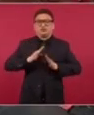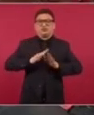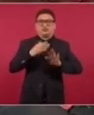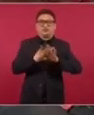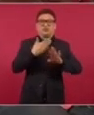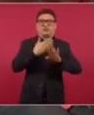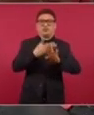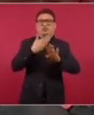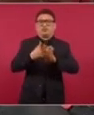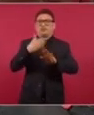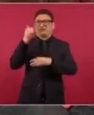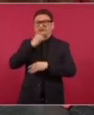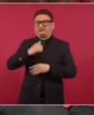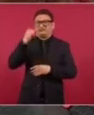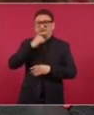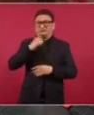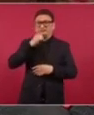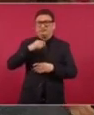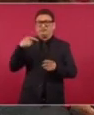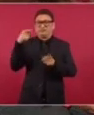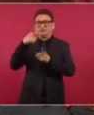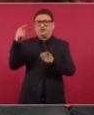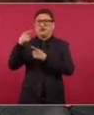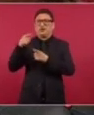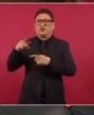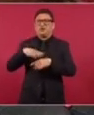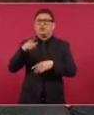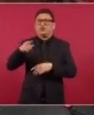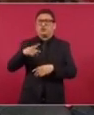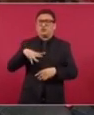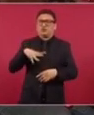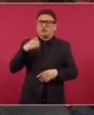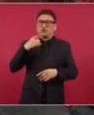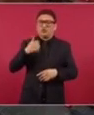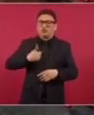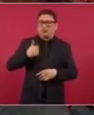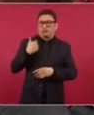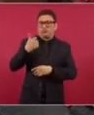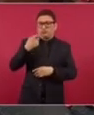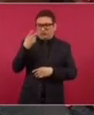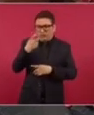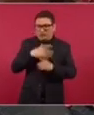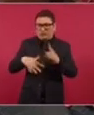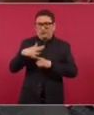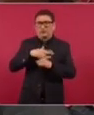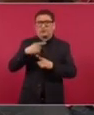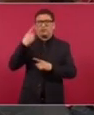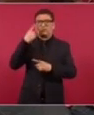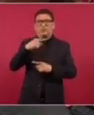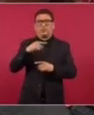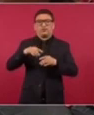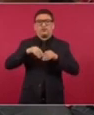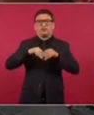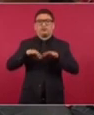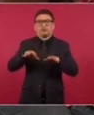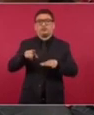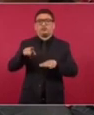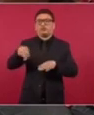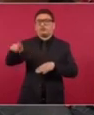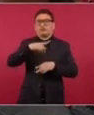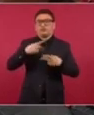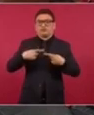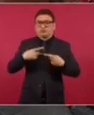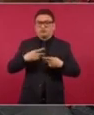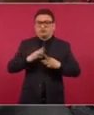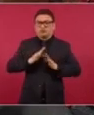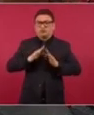Mexicanas, siempre con un modus de aprovechar estos contextos para hacer que se replieguen en sus labores de seguridad las Fuerzas